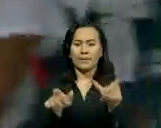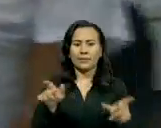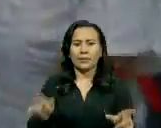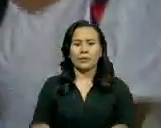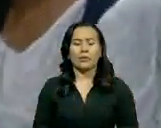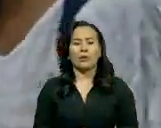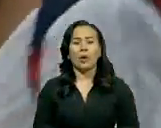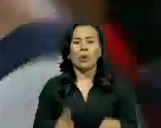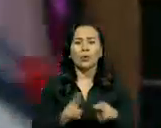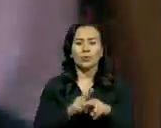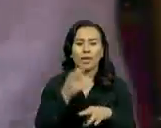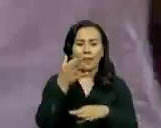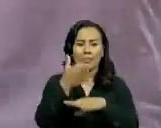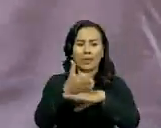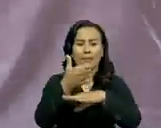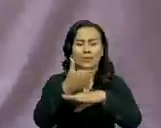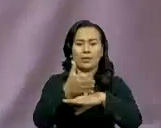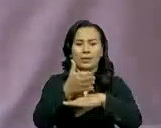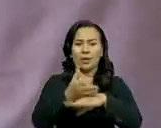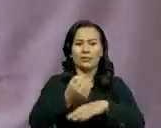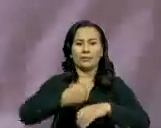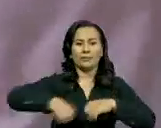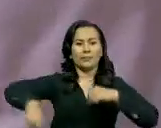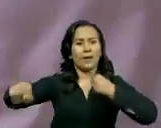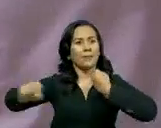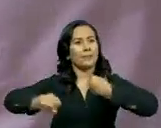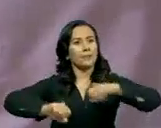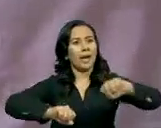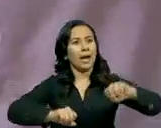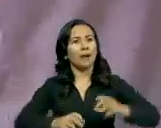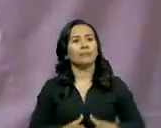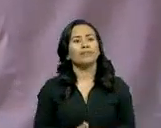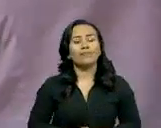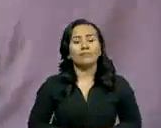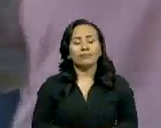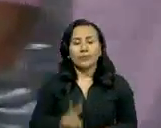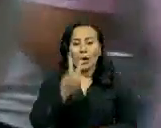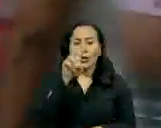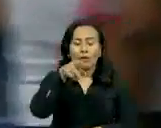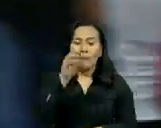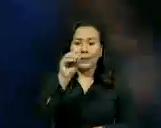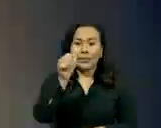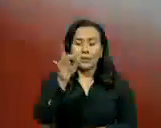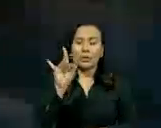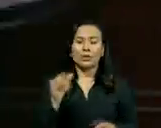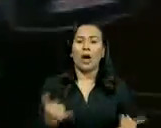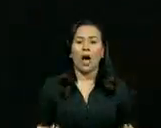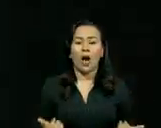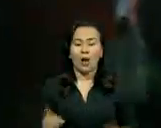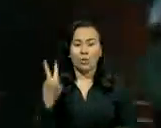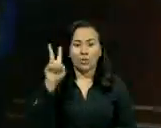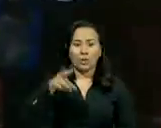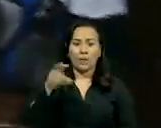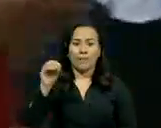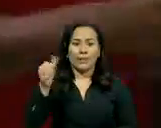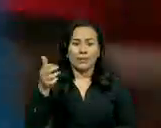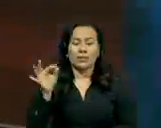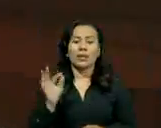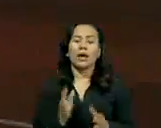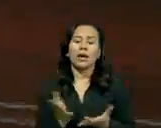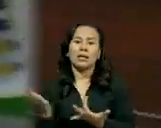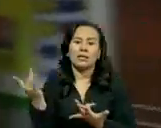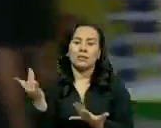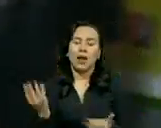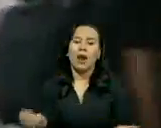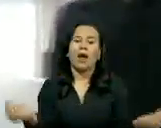utilizaron la terminal terrestre de Guayaquil para irse de viaje en Semana Santa del 2018. Sin embargo, para esta ocasión se espera una afluencia de unos